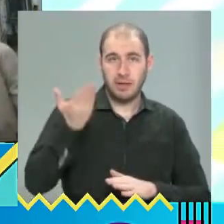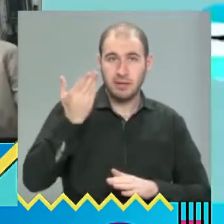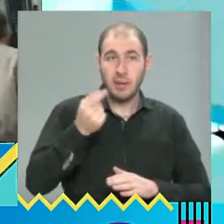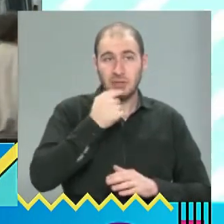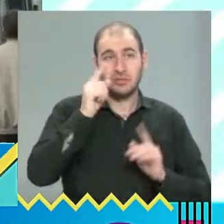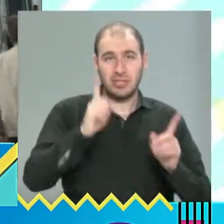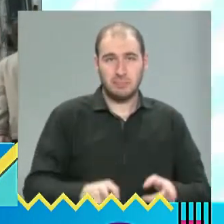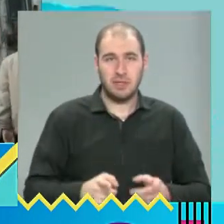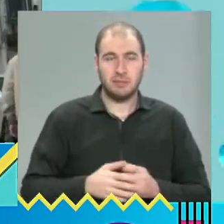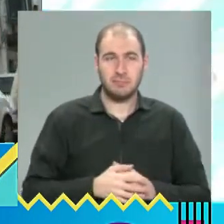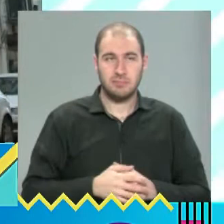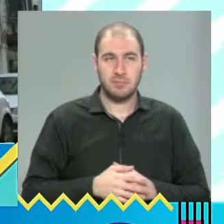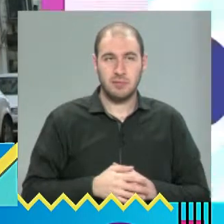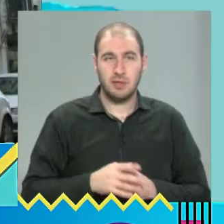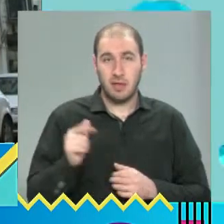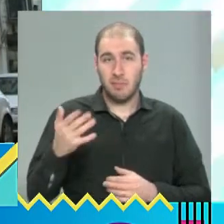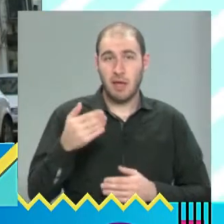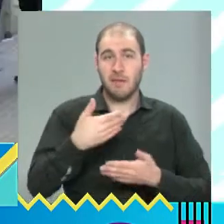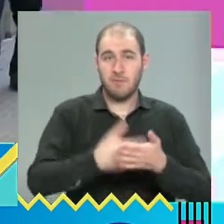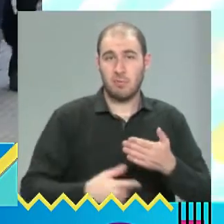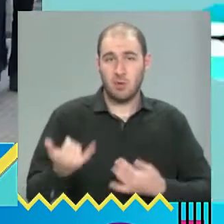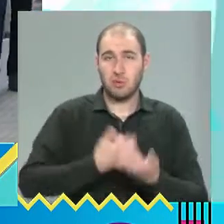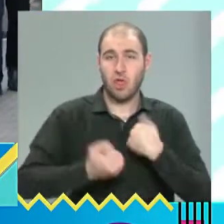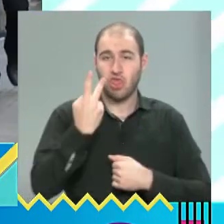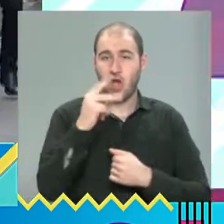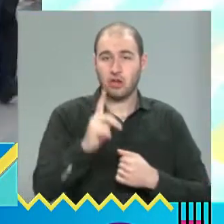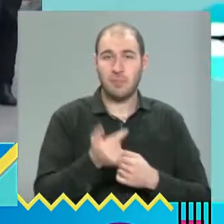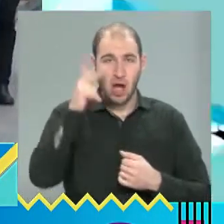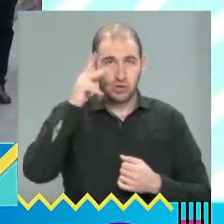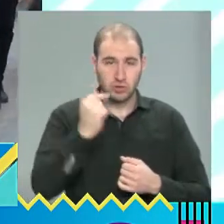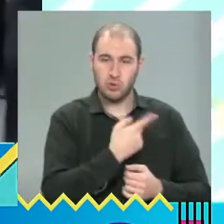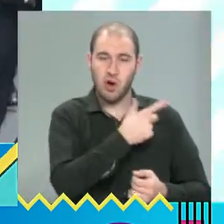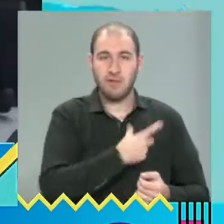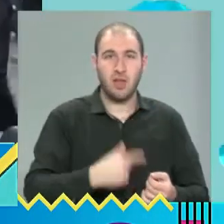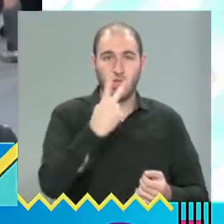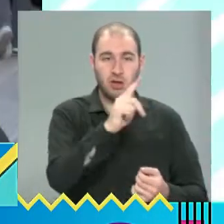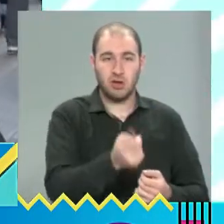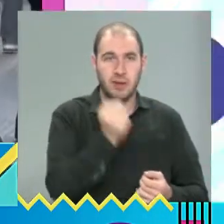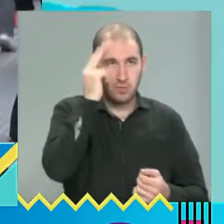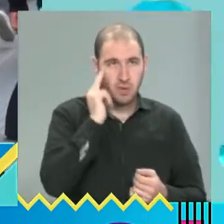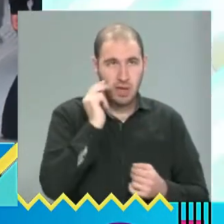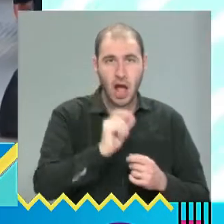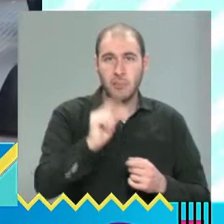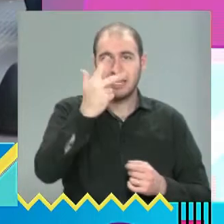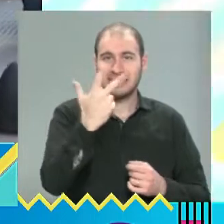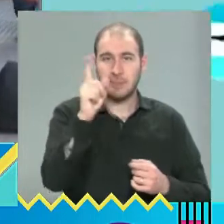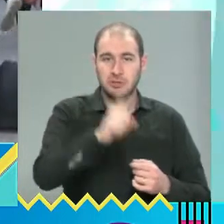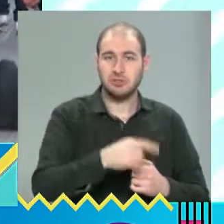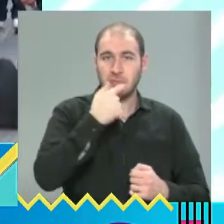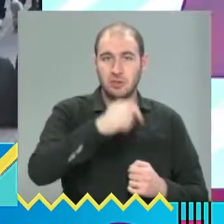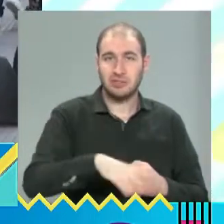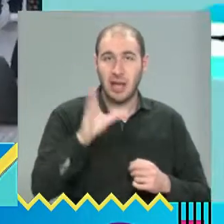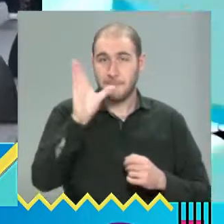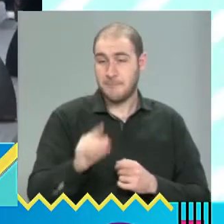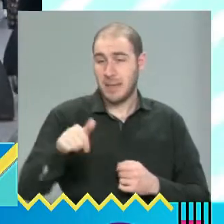Mendoza también, el informe de Mediterránea dijo 2,8, el nuestro, el gobierno, 2,9. Crecimos 3 puntos en Mendoza y a nivel